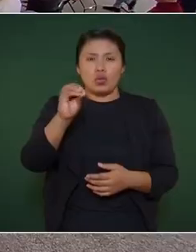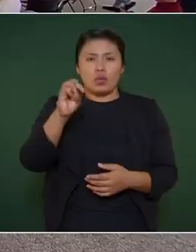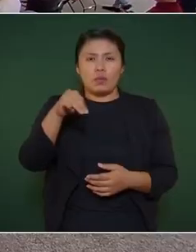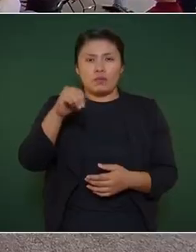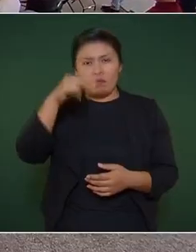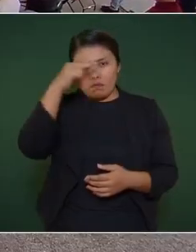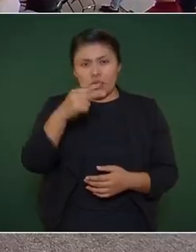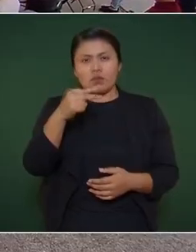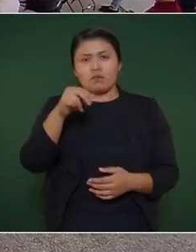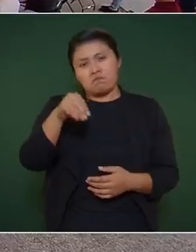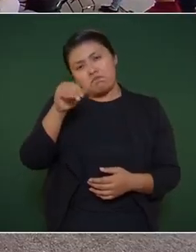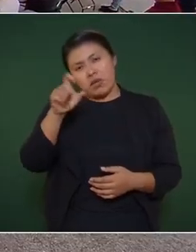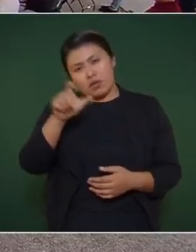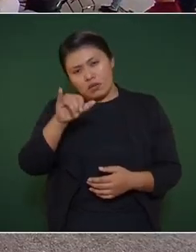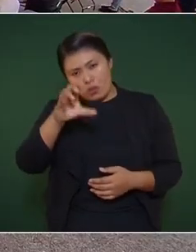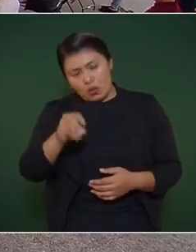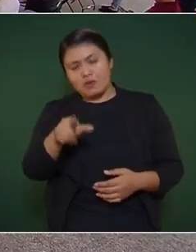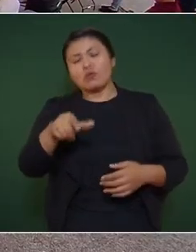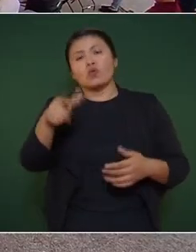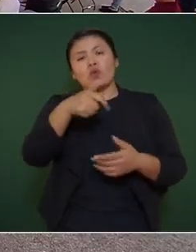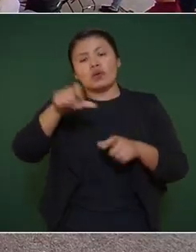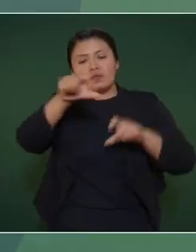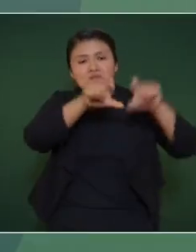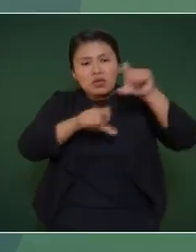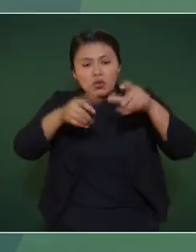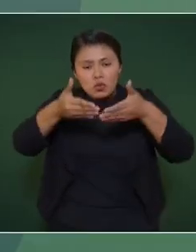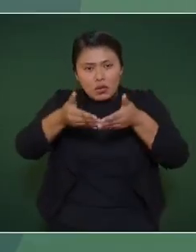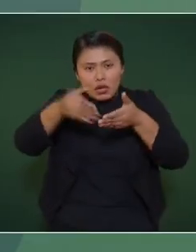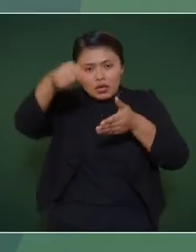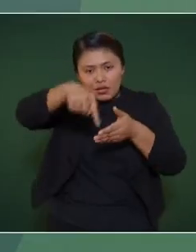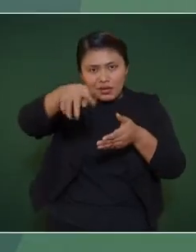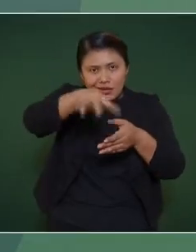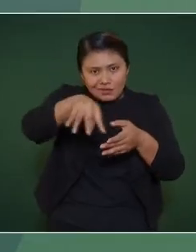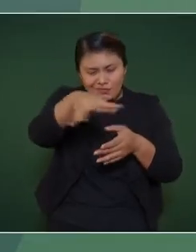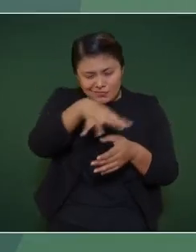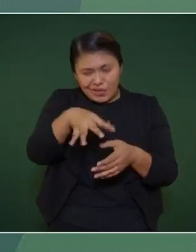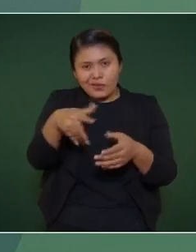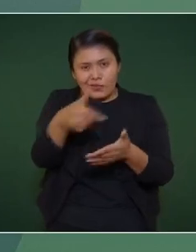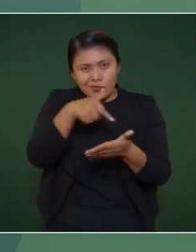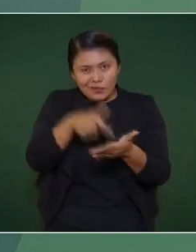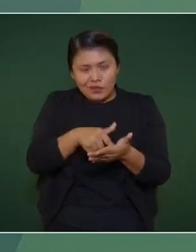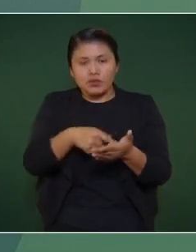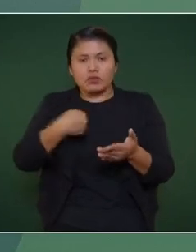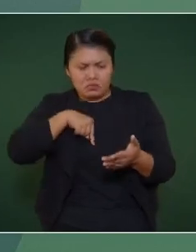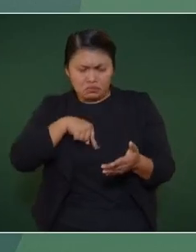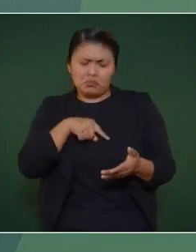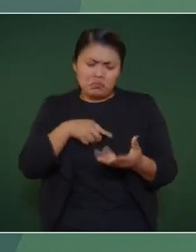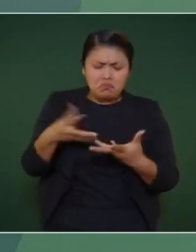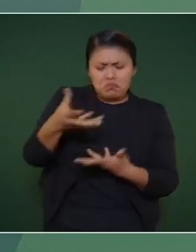Y también esa parte va a estar y